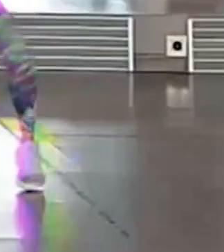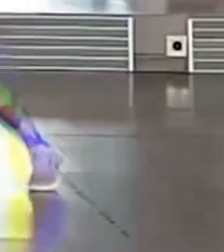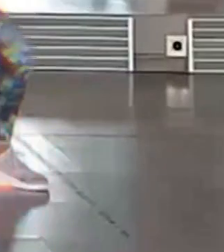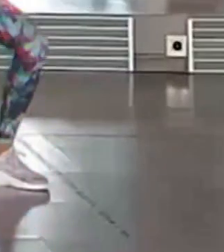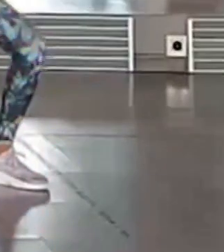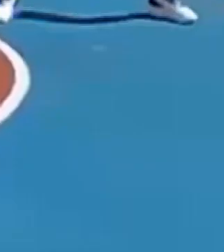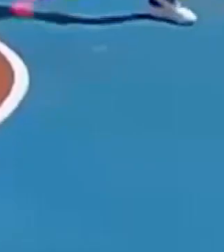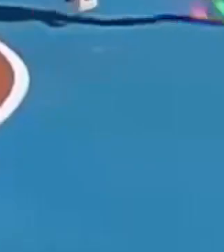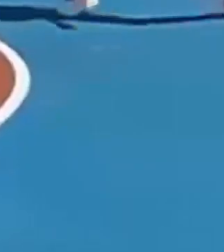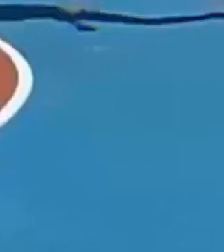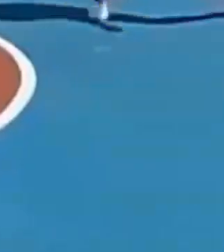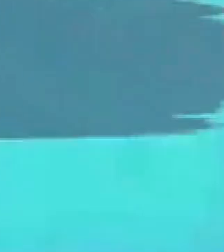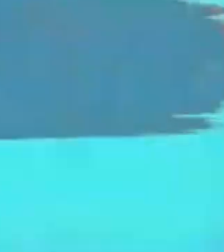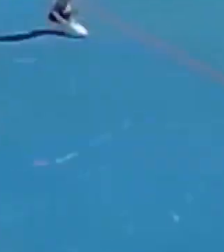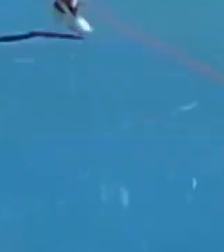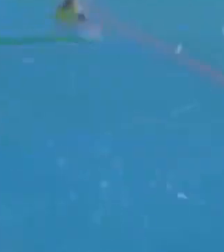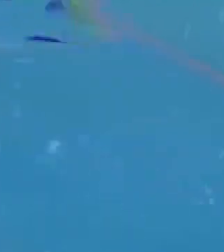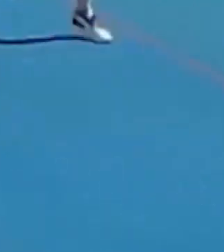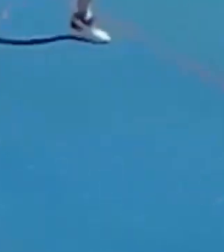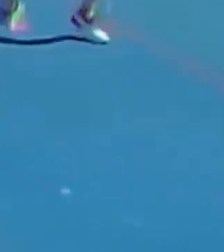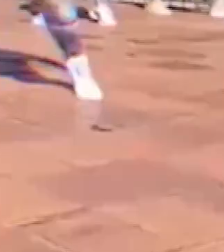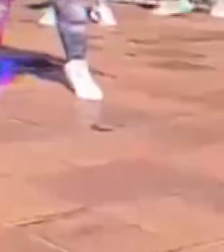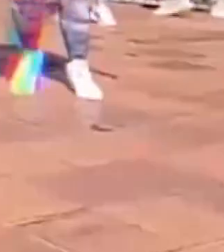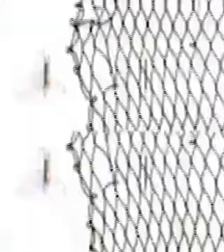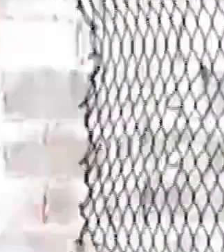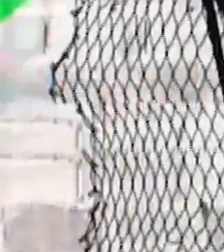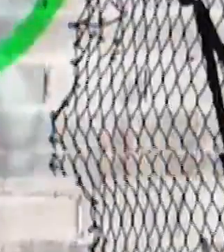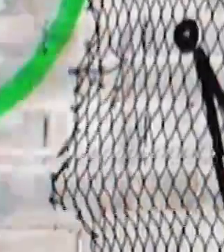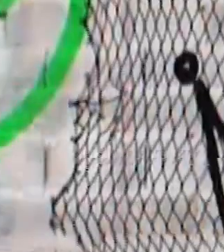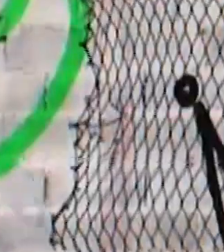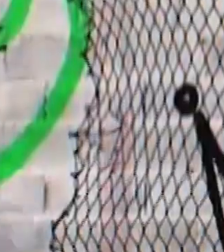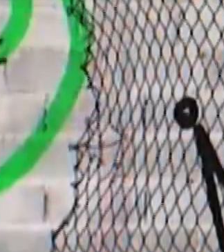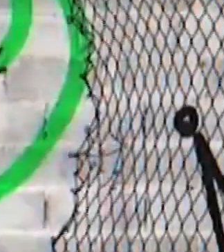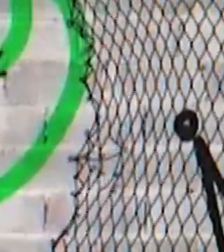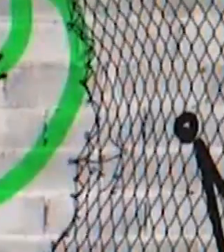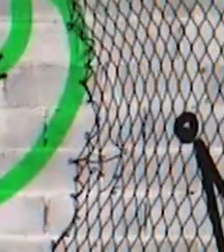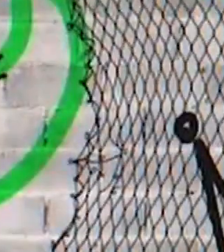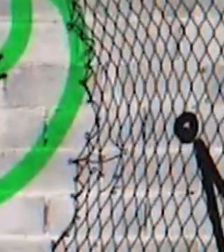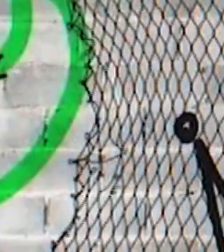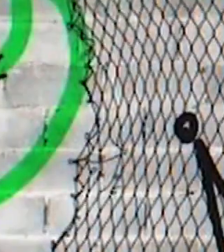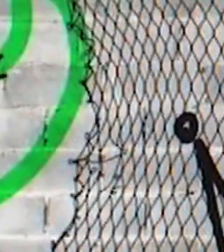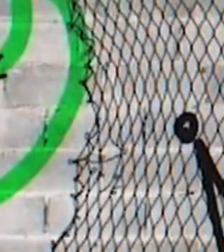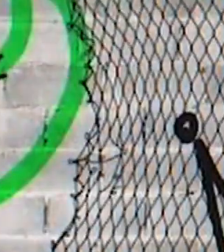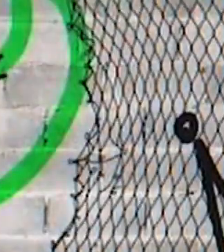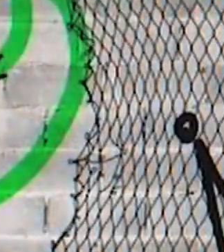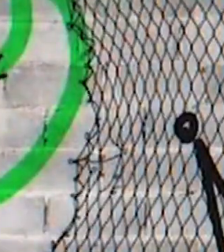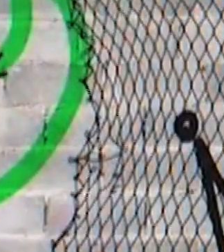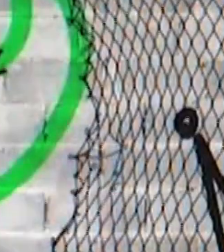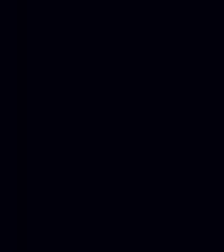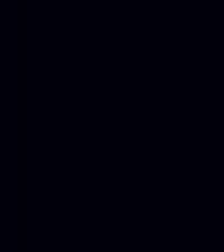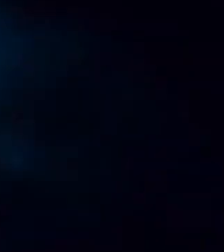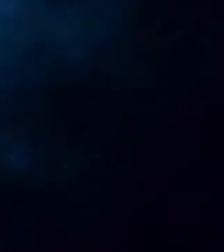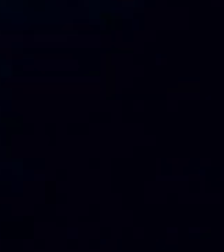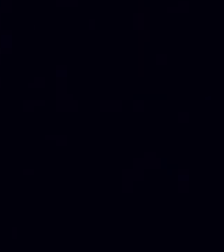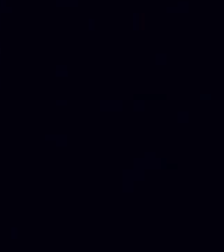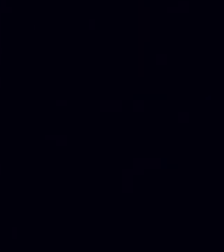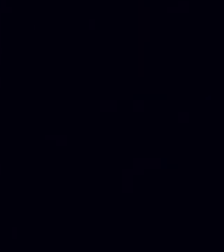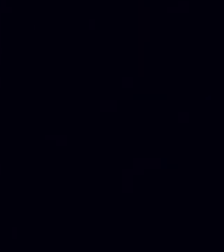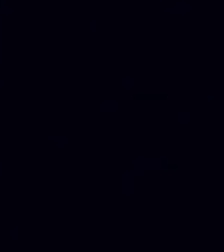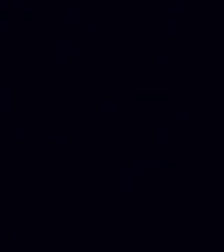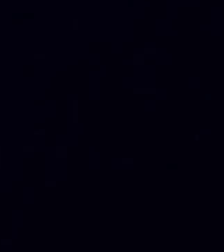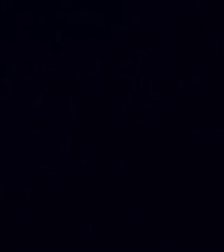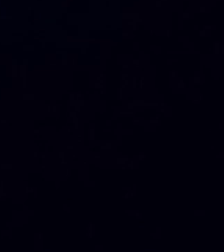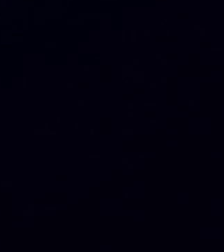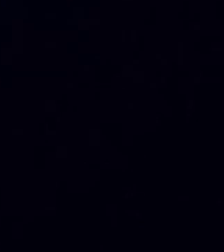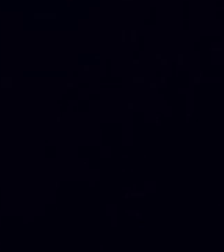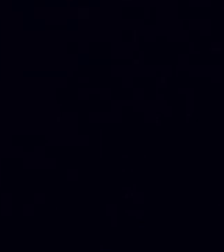ánimo. Acompáñenos todos los días a las 8 de la mañana en Póngale Bonito, el nuevo programa de acondicionamiento físico de 13 Costa